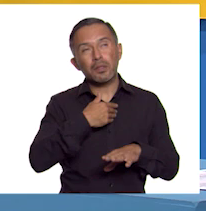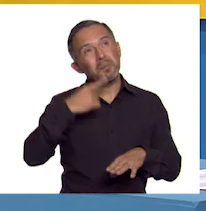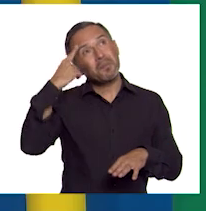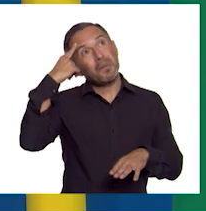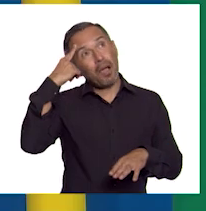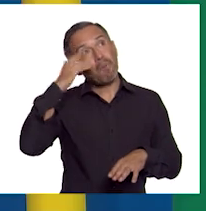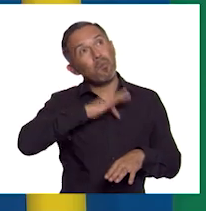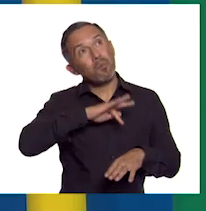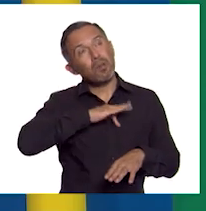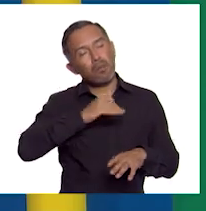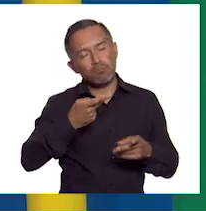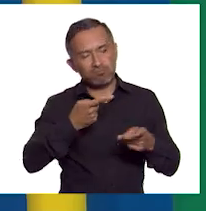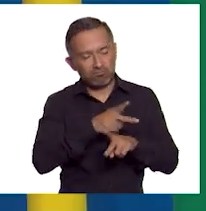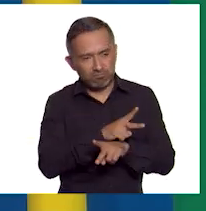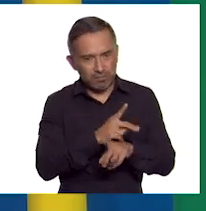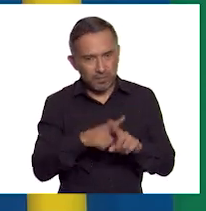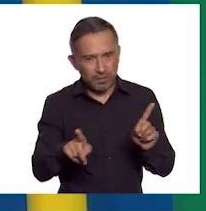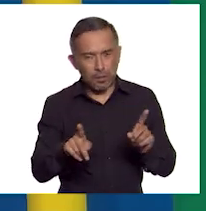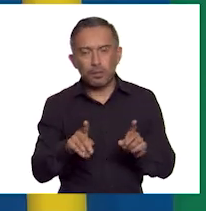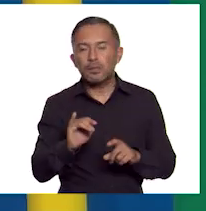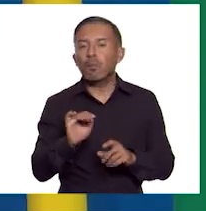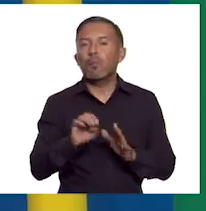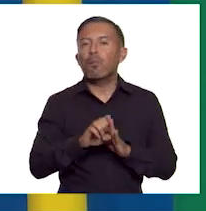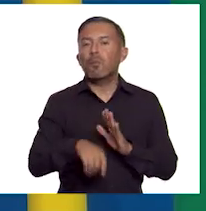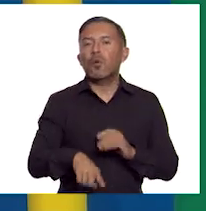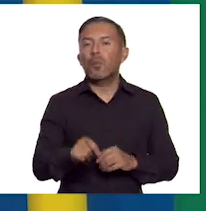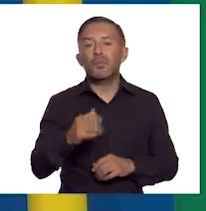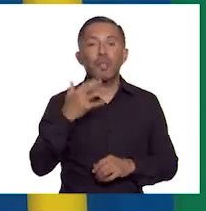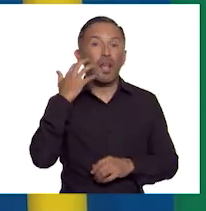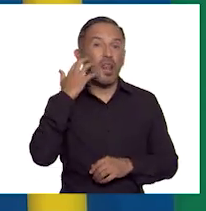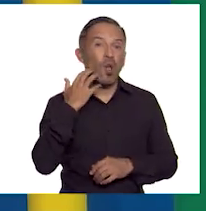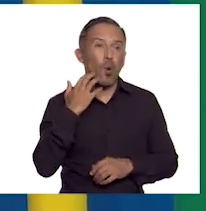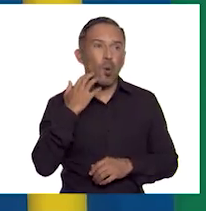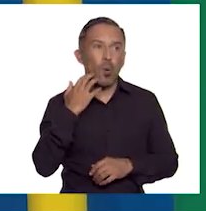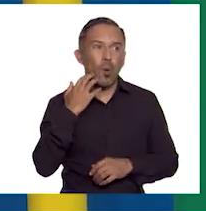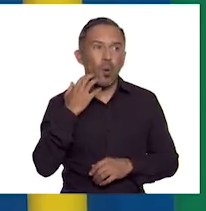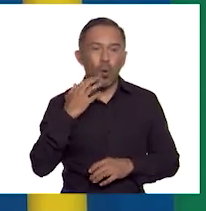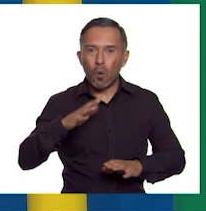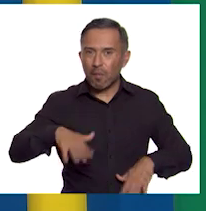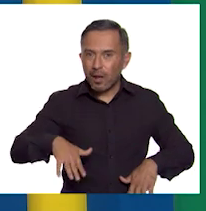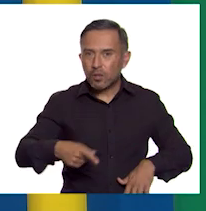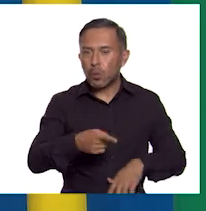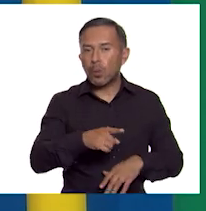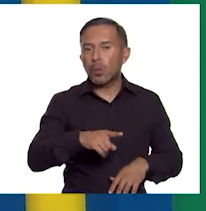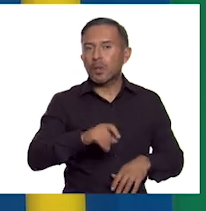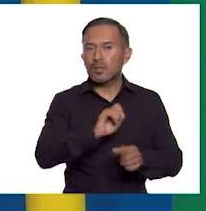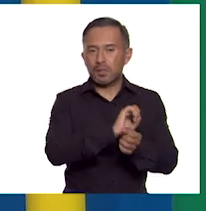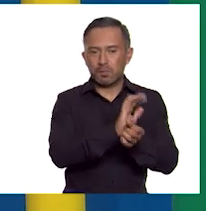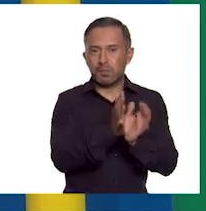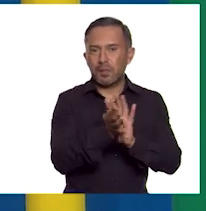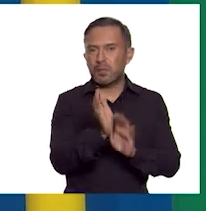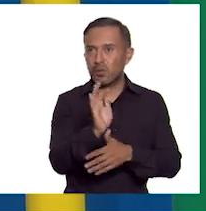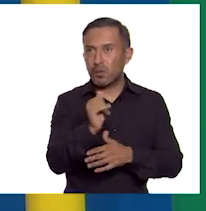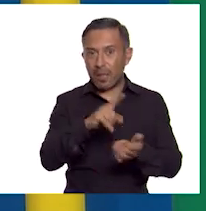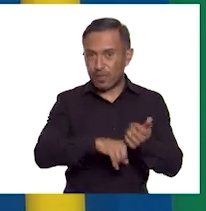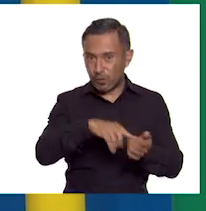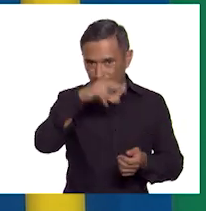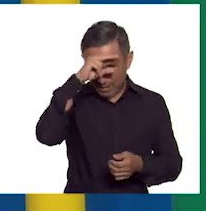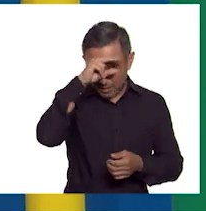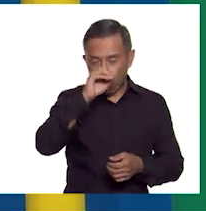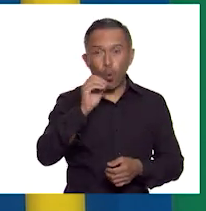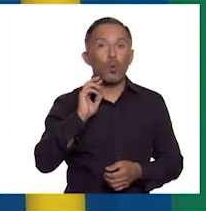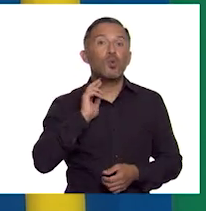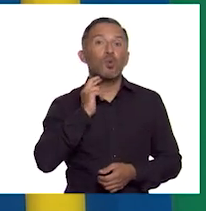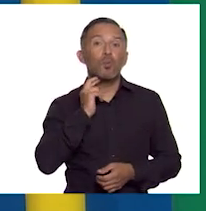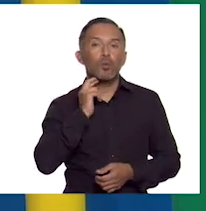ellas. Sí, como un león cobarde, ¿no? Un espantapájaros inteligente o un robot que descubre